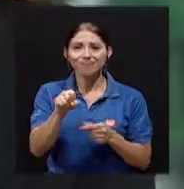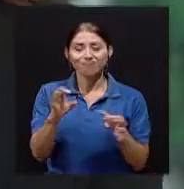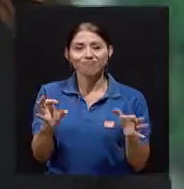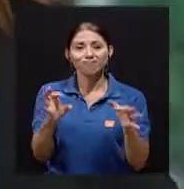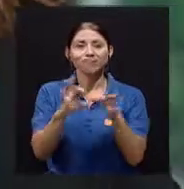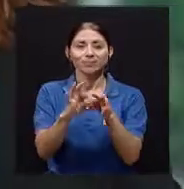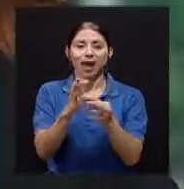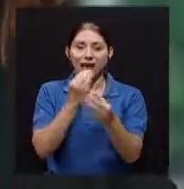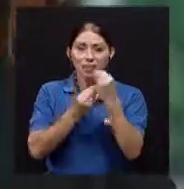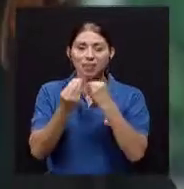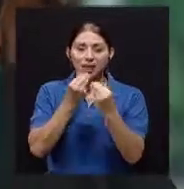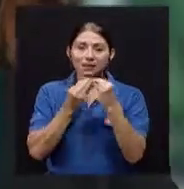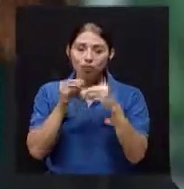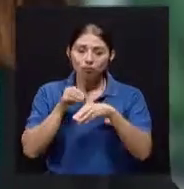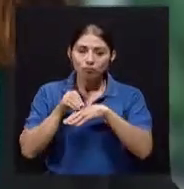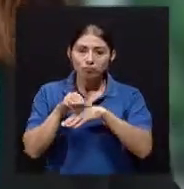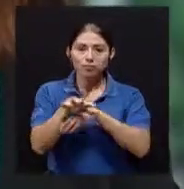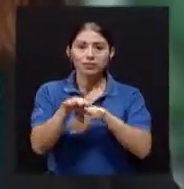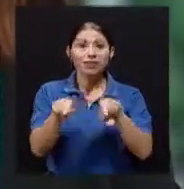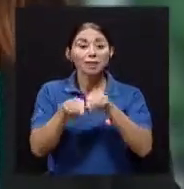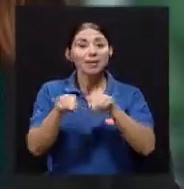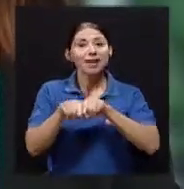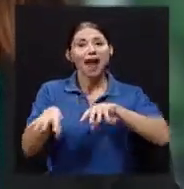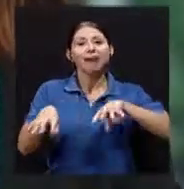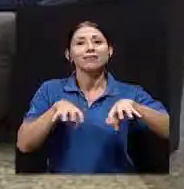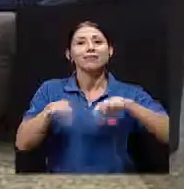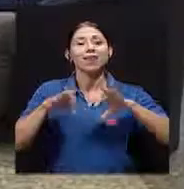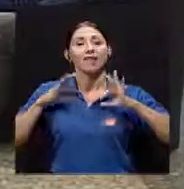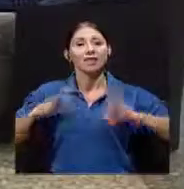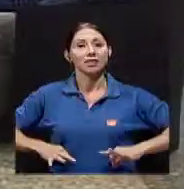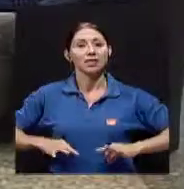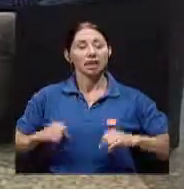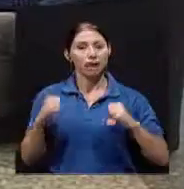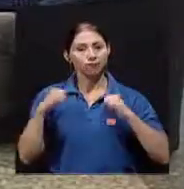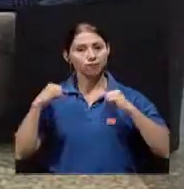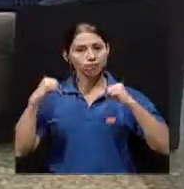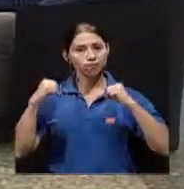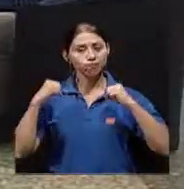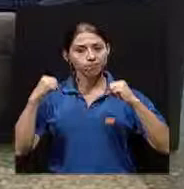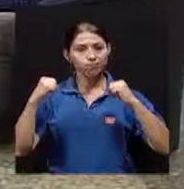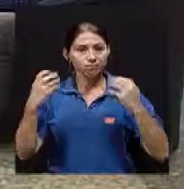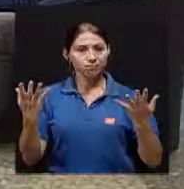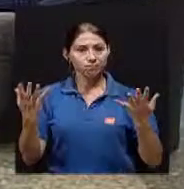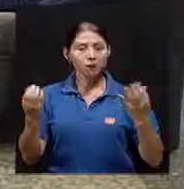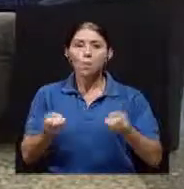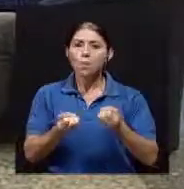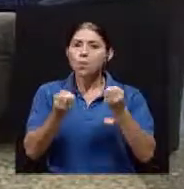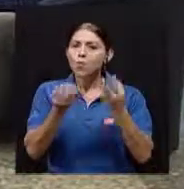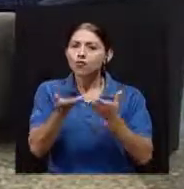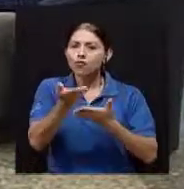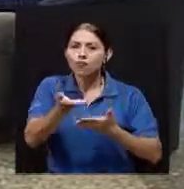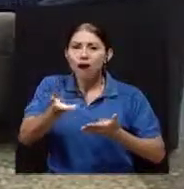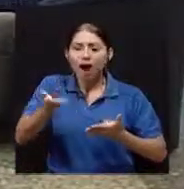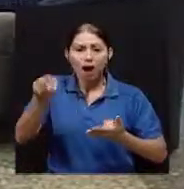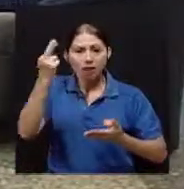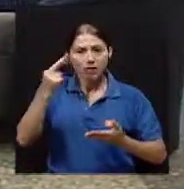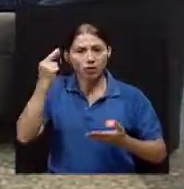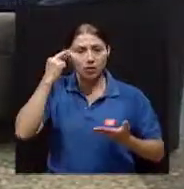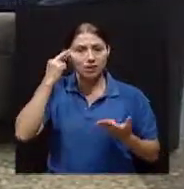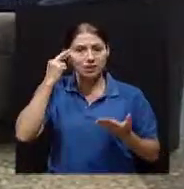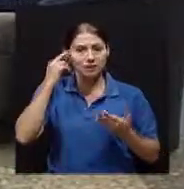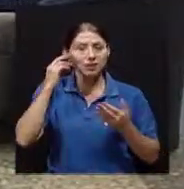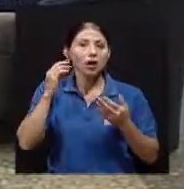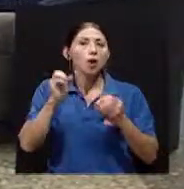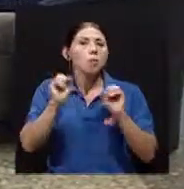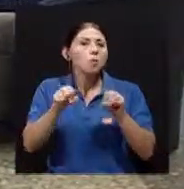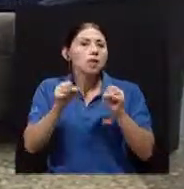también la alimentación. Y tiene que ver mucho la actividad física, no podemos dejarla de lado, ¿verdad? Entonces son muchos factores, como